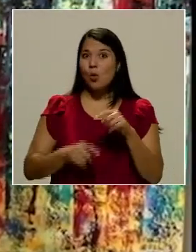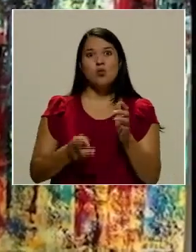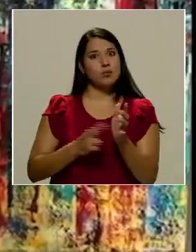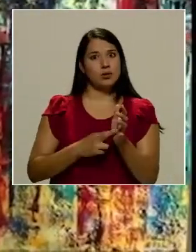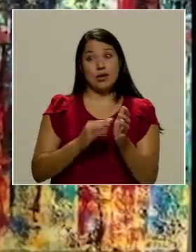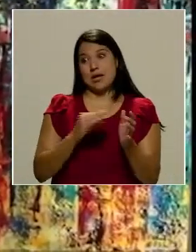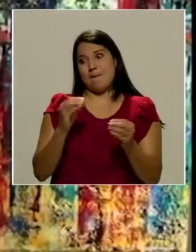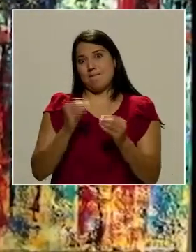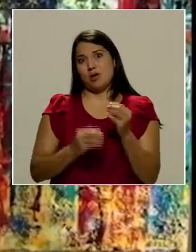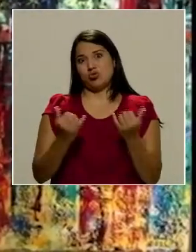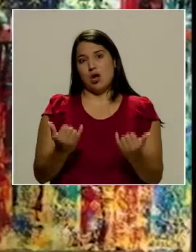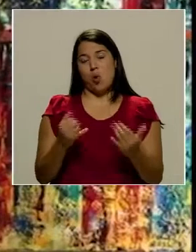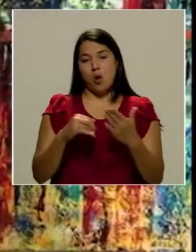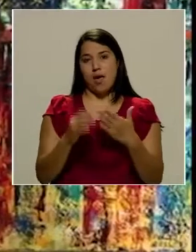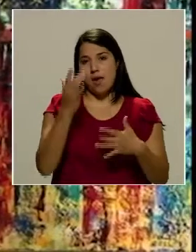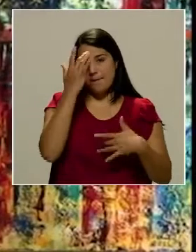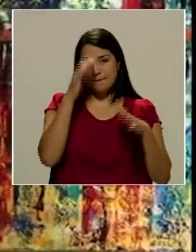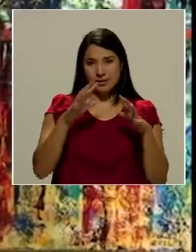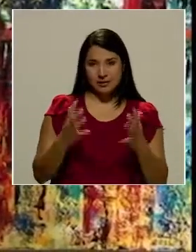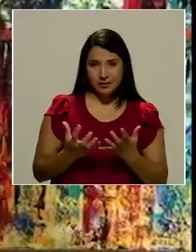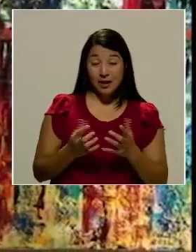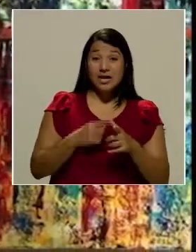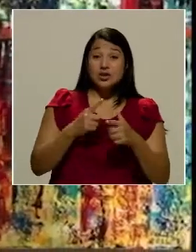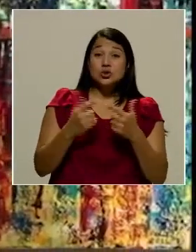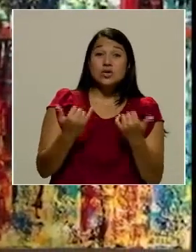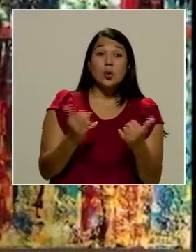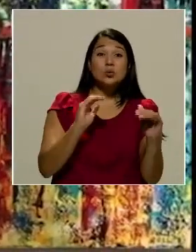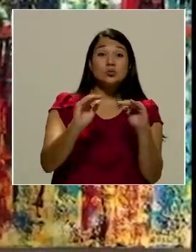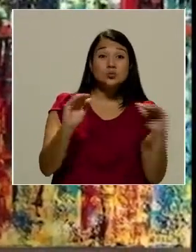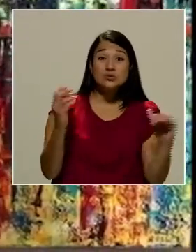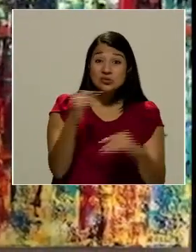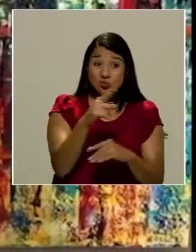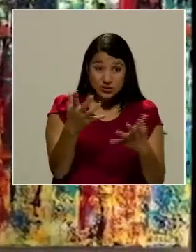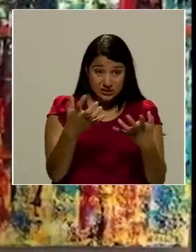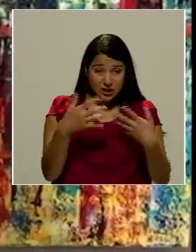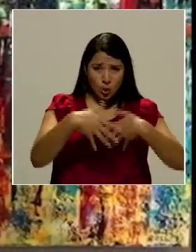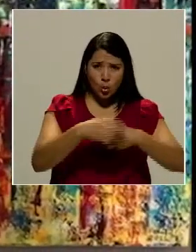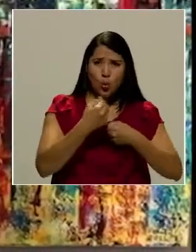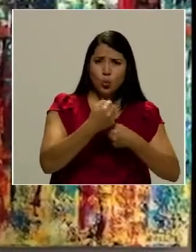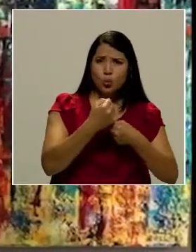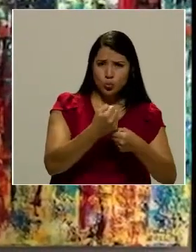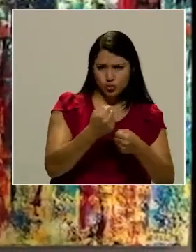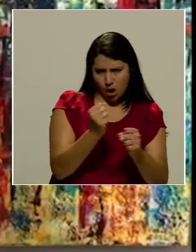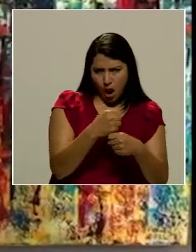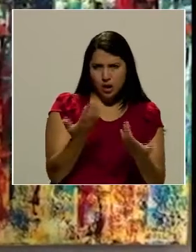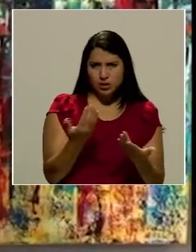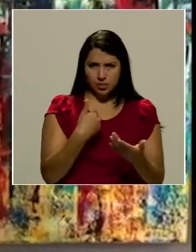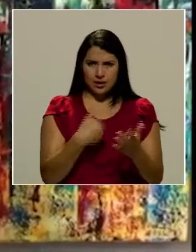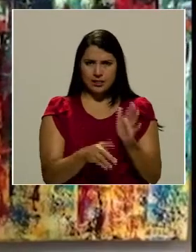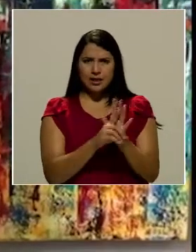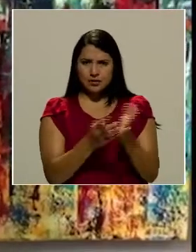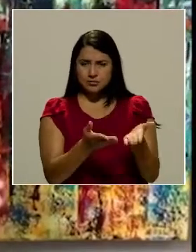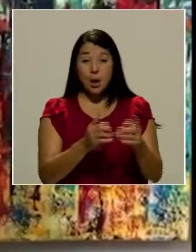pandemia. Entonces el llamado que hacemos a los ciudadanos o a quien se quiera manifestar, que lo haga, porque es un derecho que tenemos, pero que no